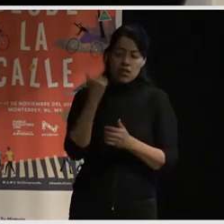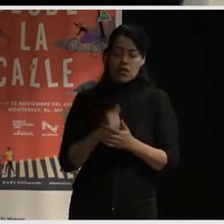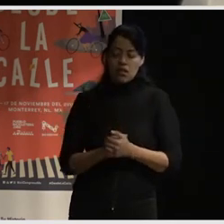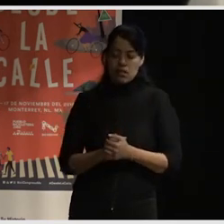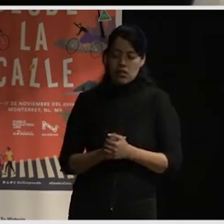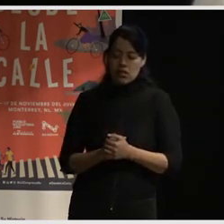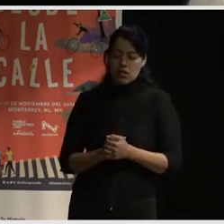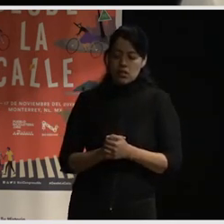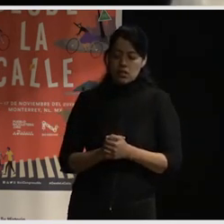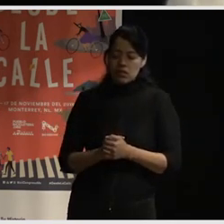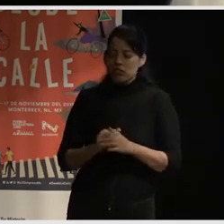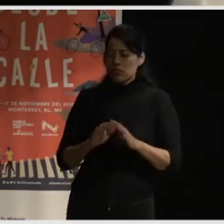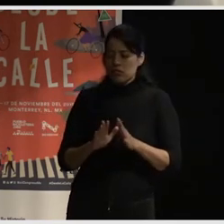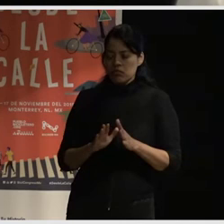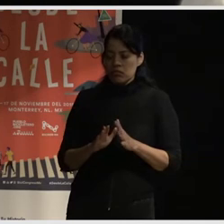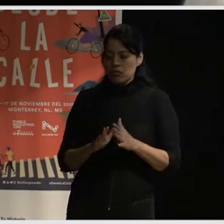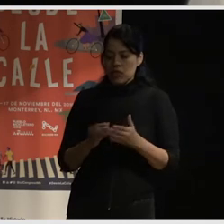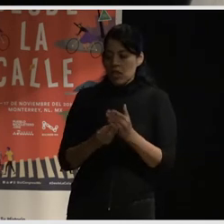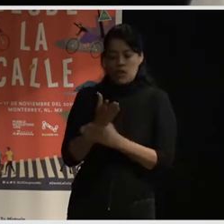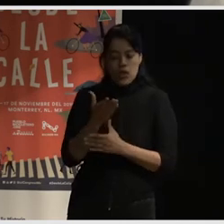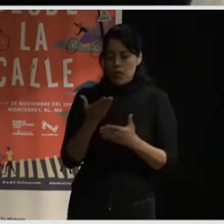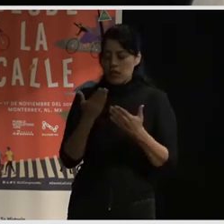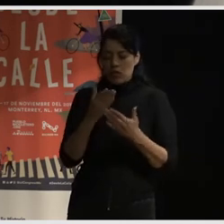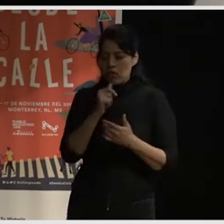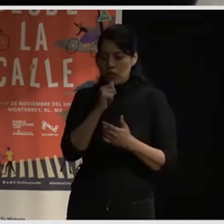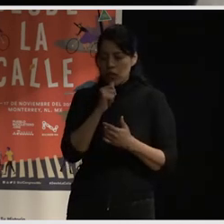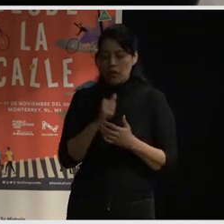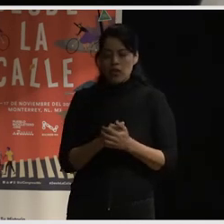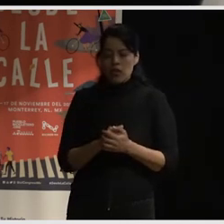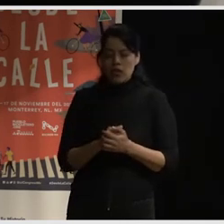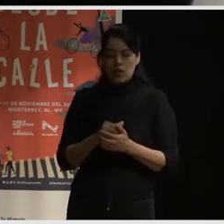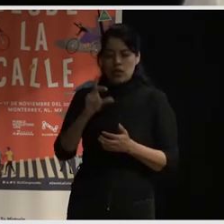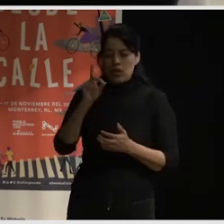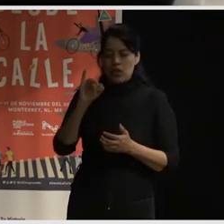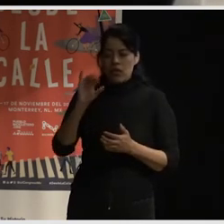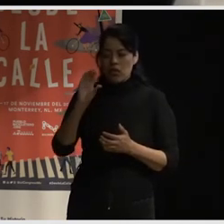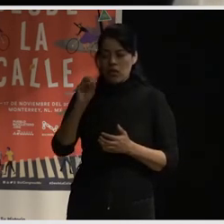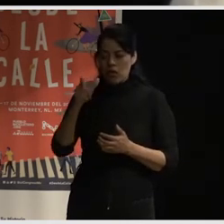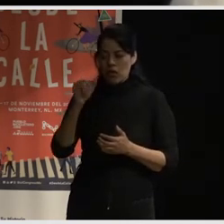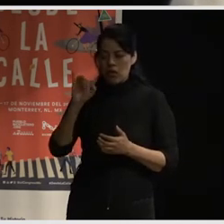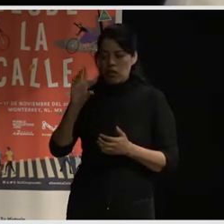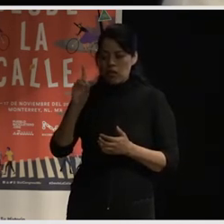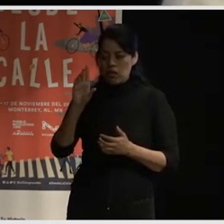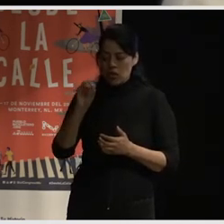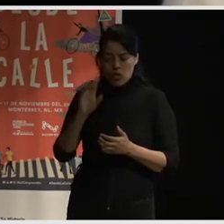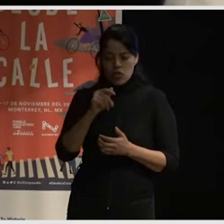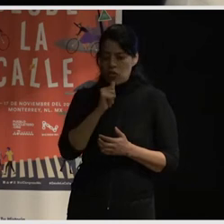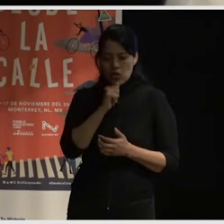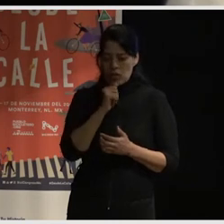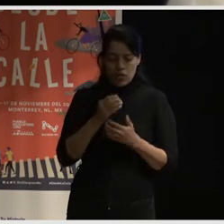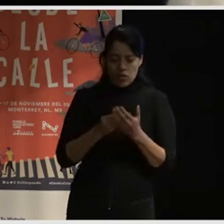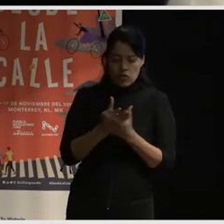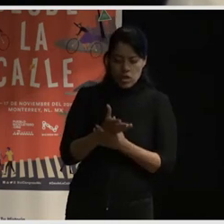unos todavía no sale en la nueva norma de dióxido de dióxido de azufre este